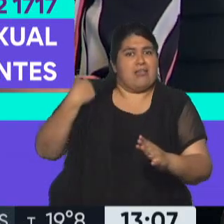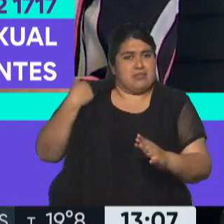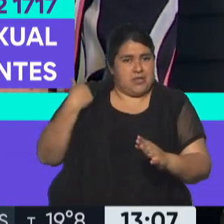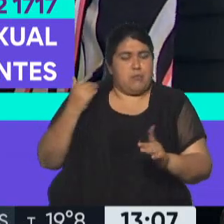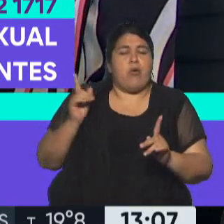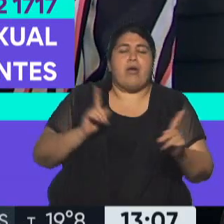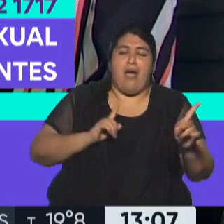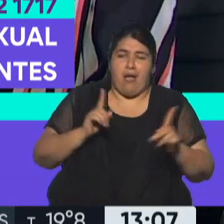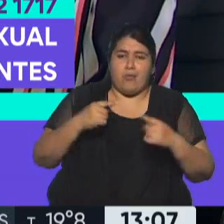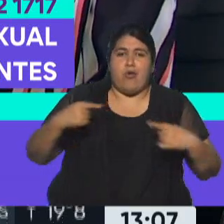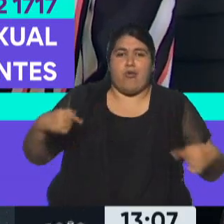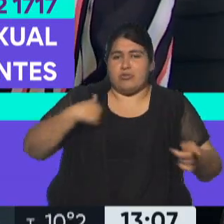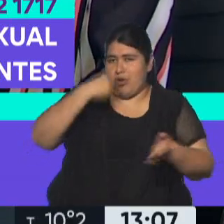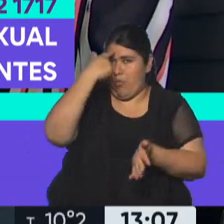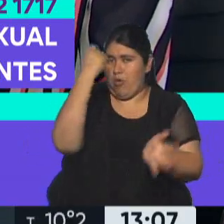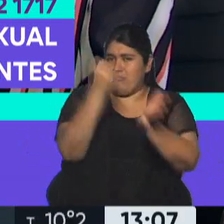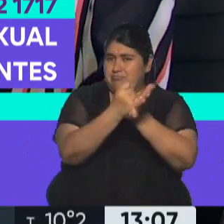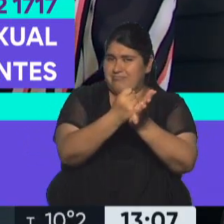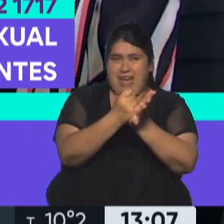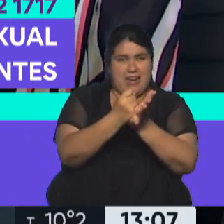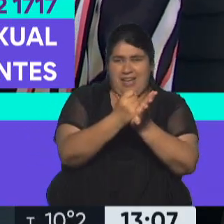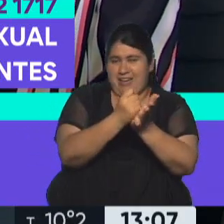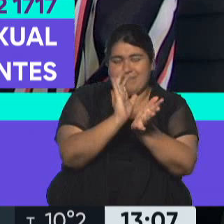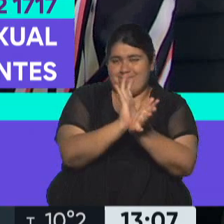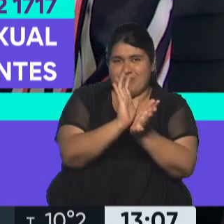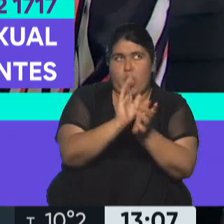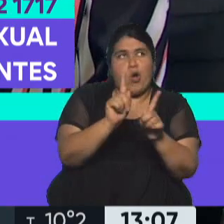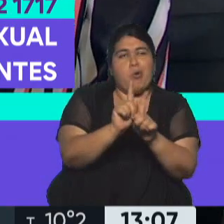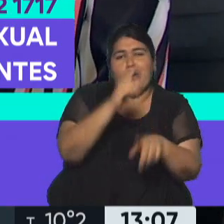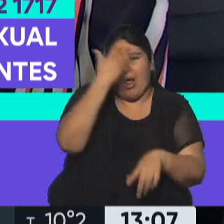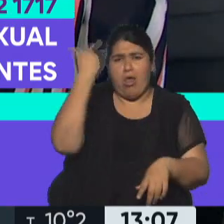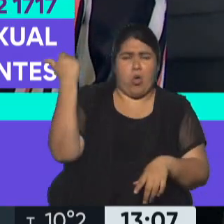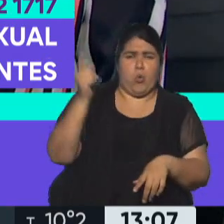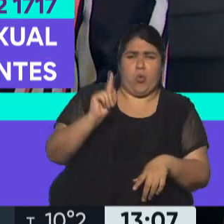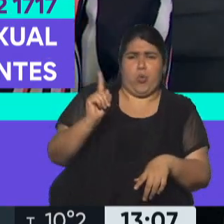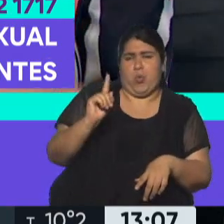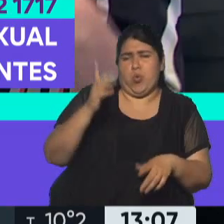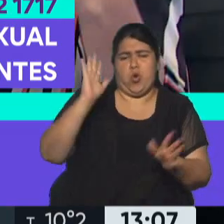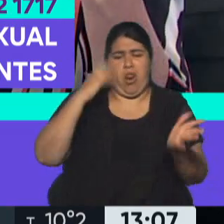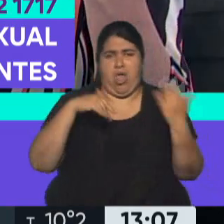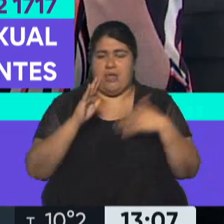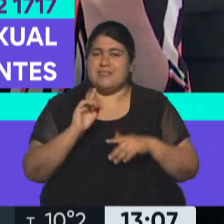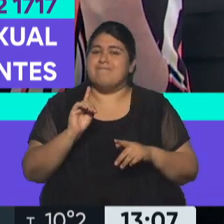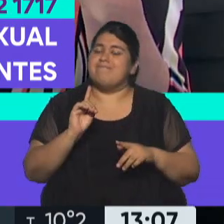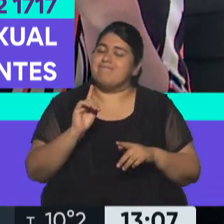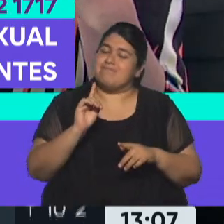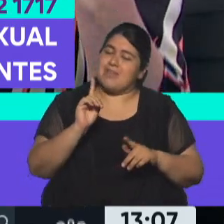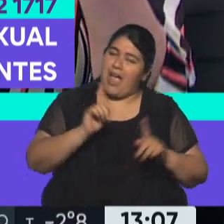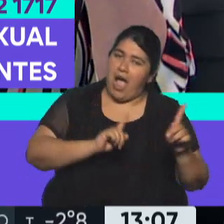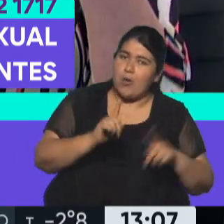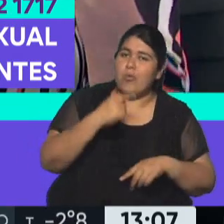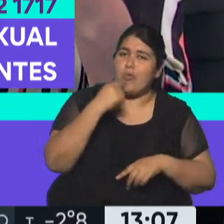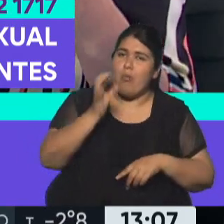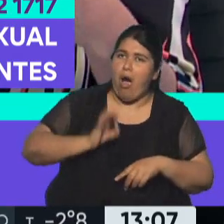hay mecanismos psicológicos de negación. Bueno, esto lo sabemos todos, ¿no? Muchas veces pasan muchos años hasta que, bueno, uno empieza a